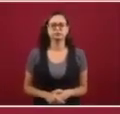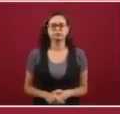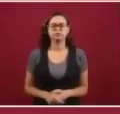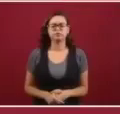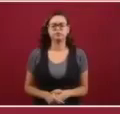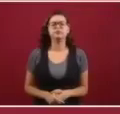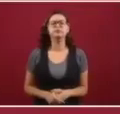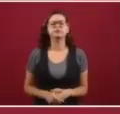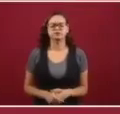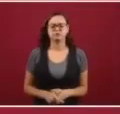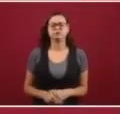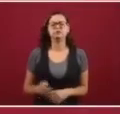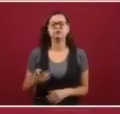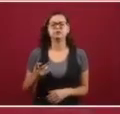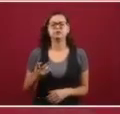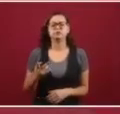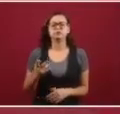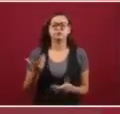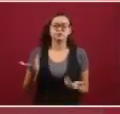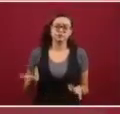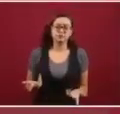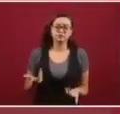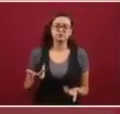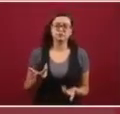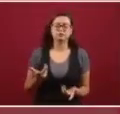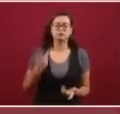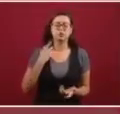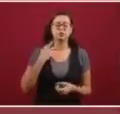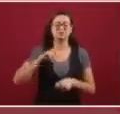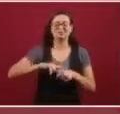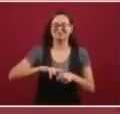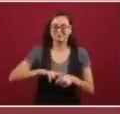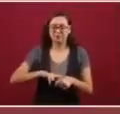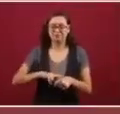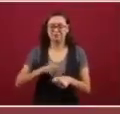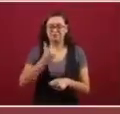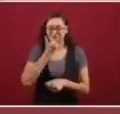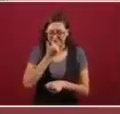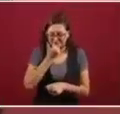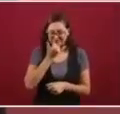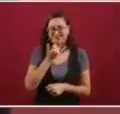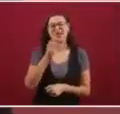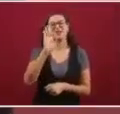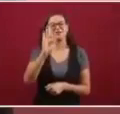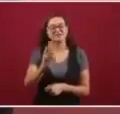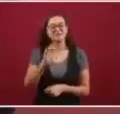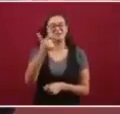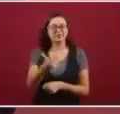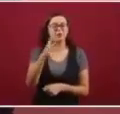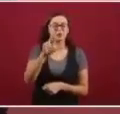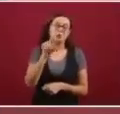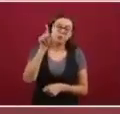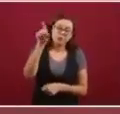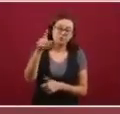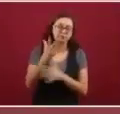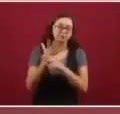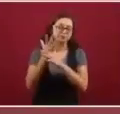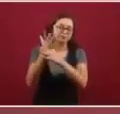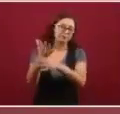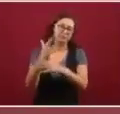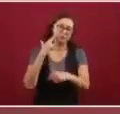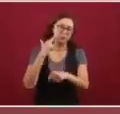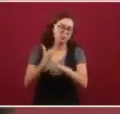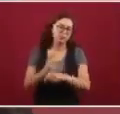Es la Procuraduría, bueno, la Fiscalía está haciendo lo propio. O sea,